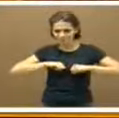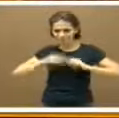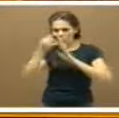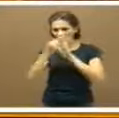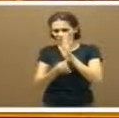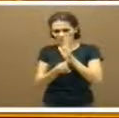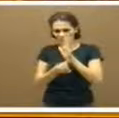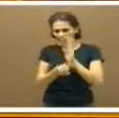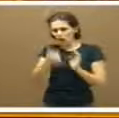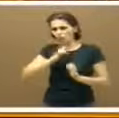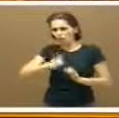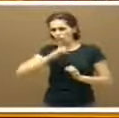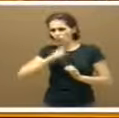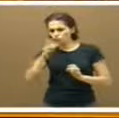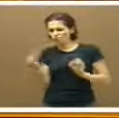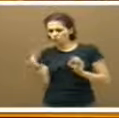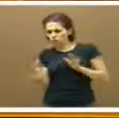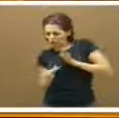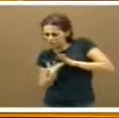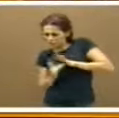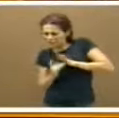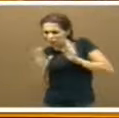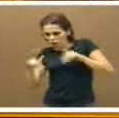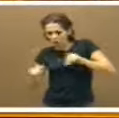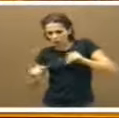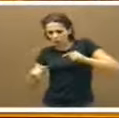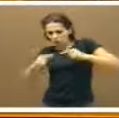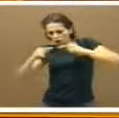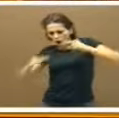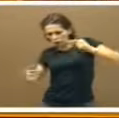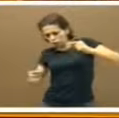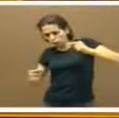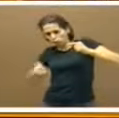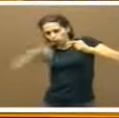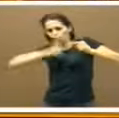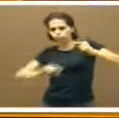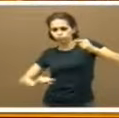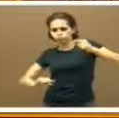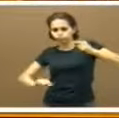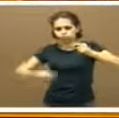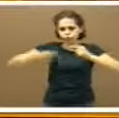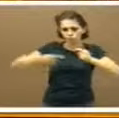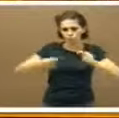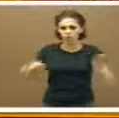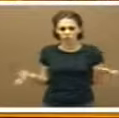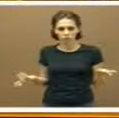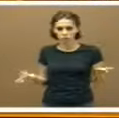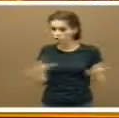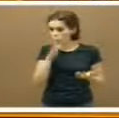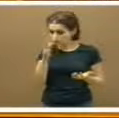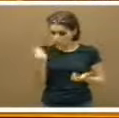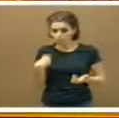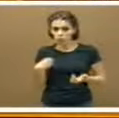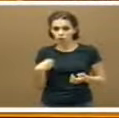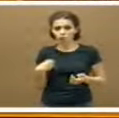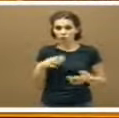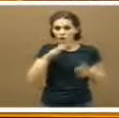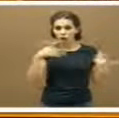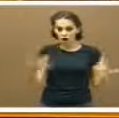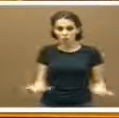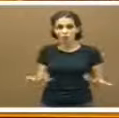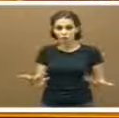contención del déficit, conseguimos pararlo y frenarlo. De tal manera, esto es así, que ahora,